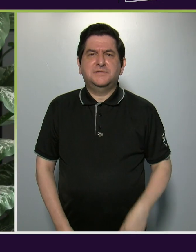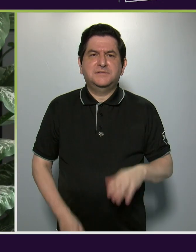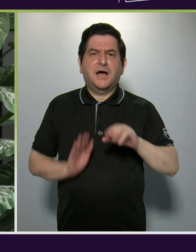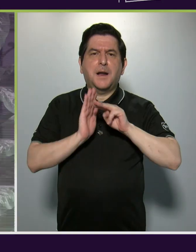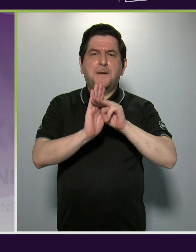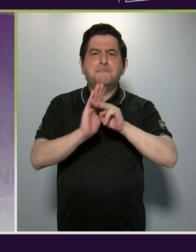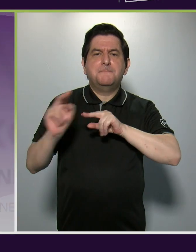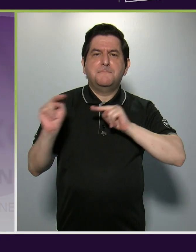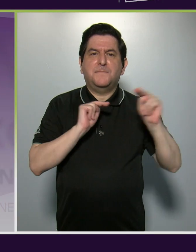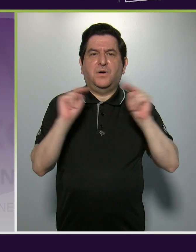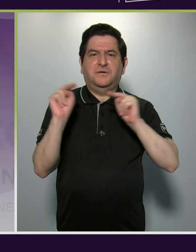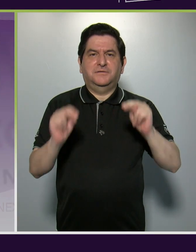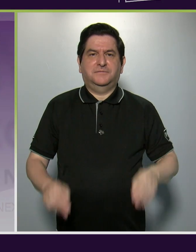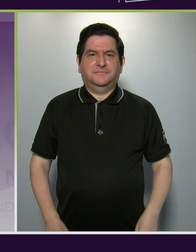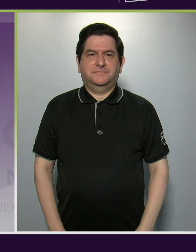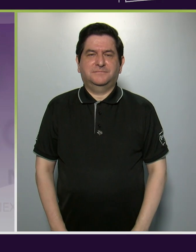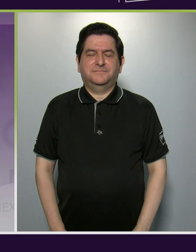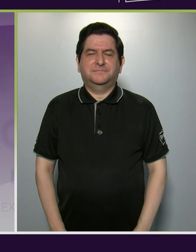de negocio.